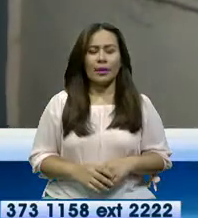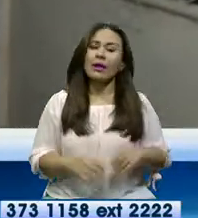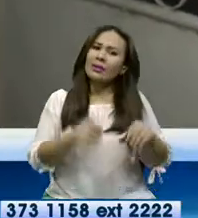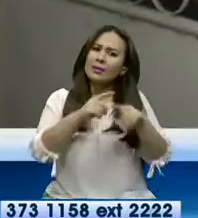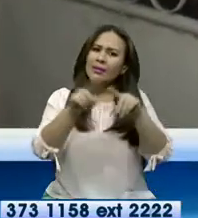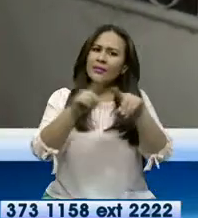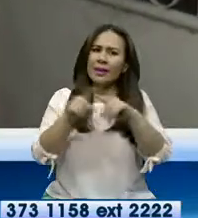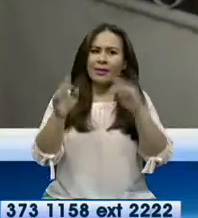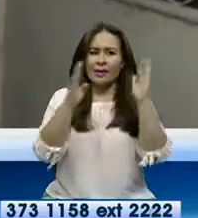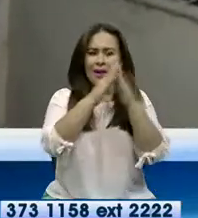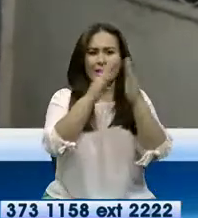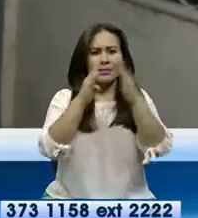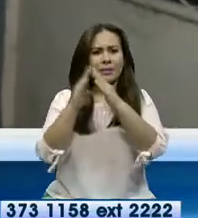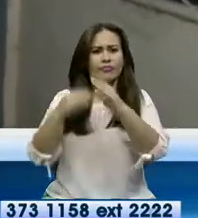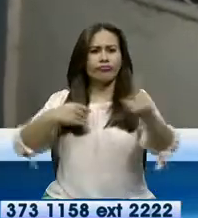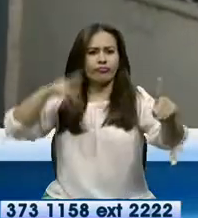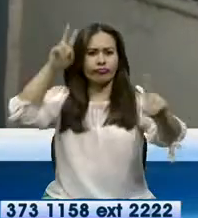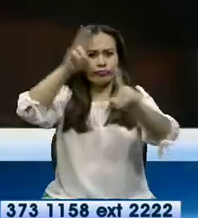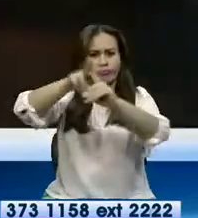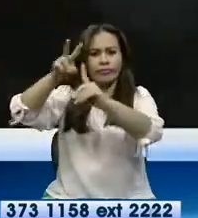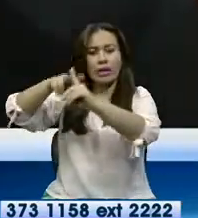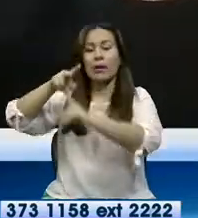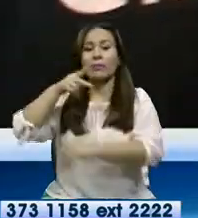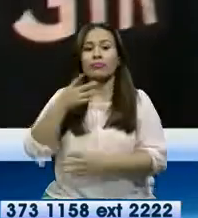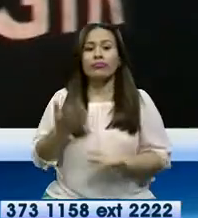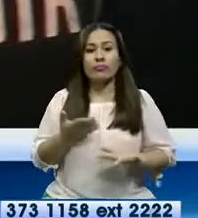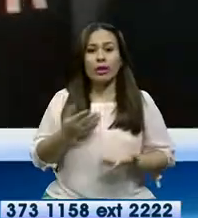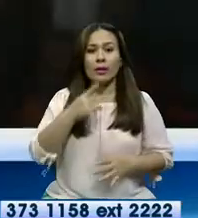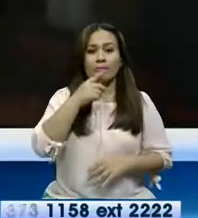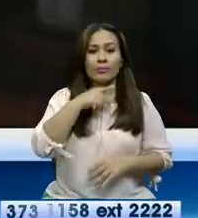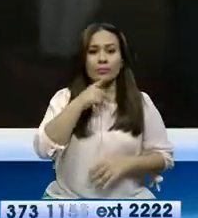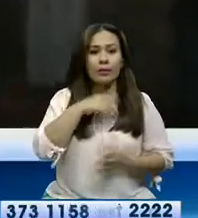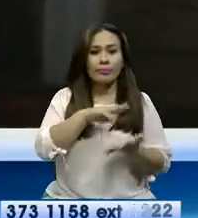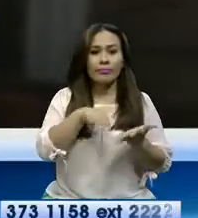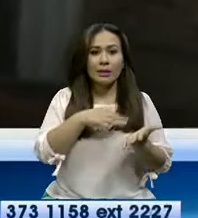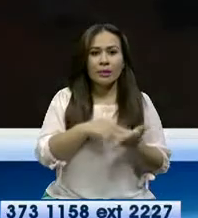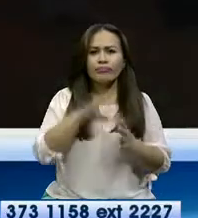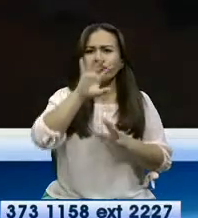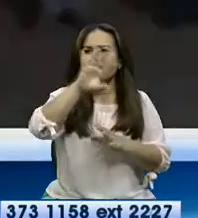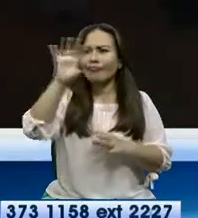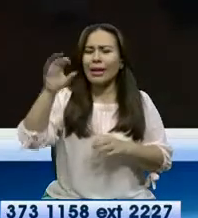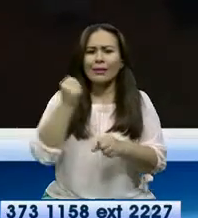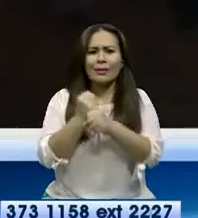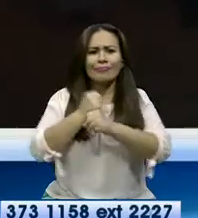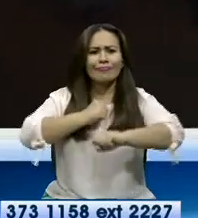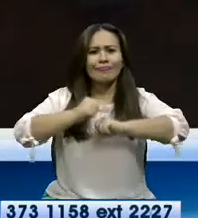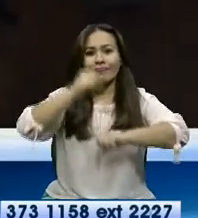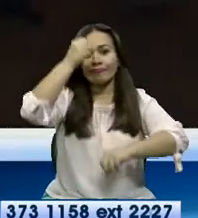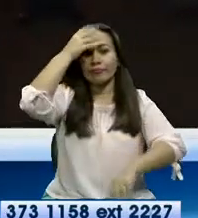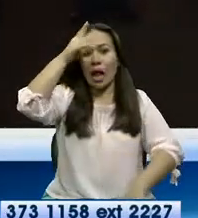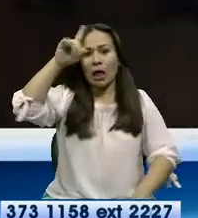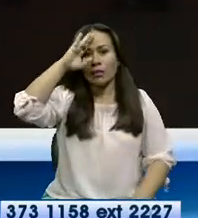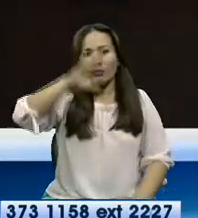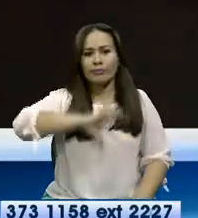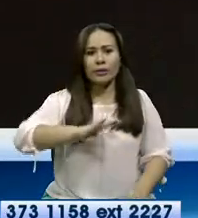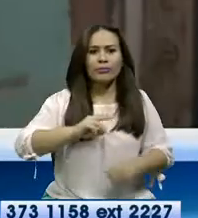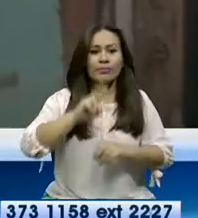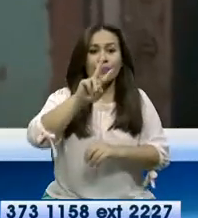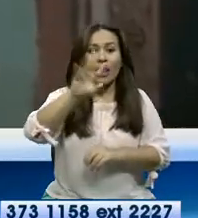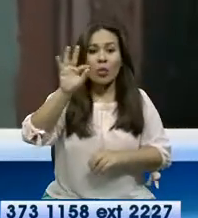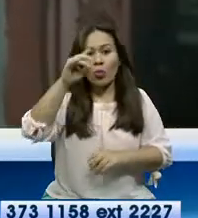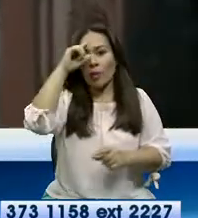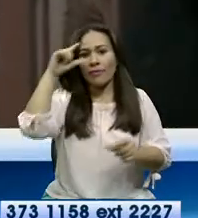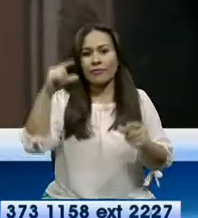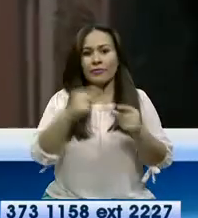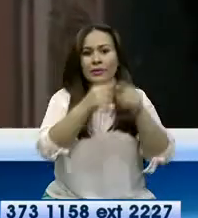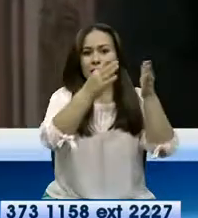Varias viviendas fueron allanadas por la policía y fiscalía en la provincia de Manabí. Tras varios meses de trabajo de inteligencia, 29 fiscales